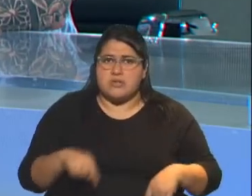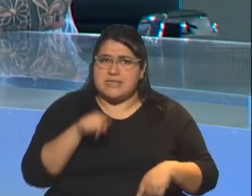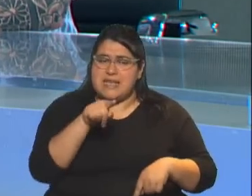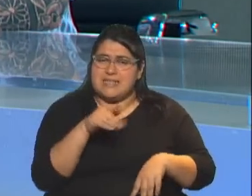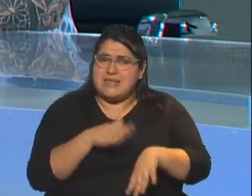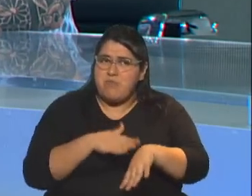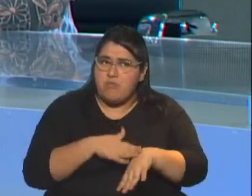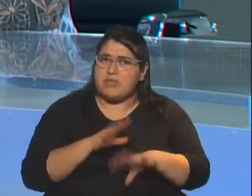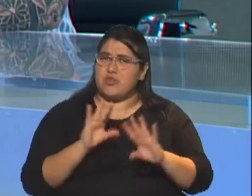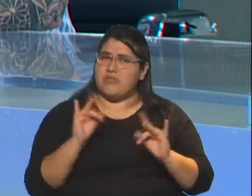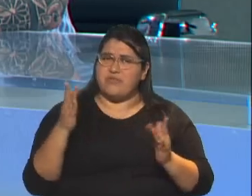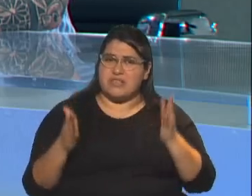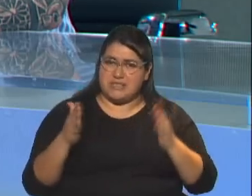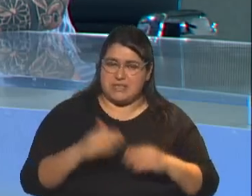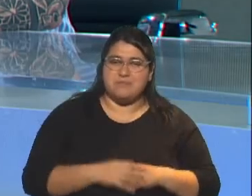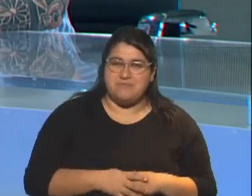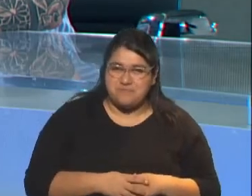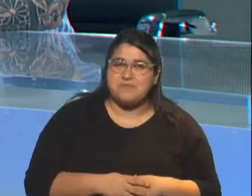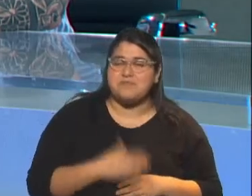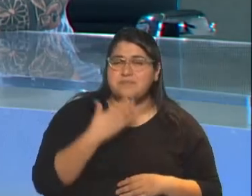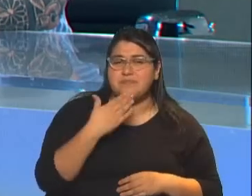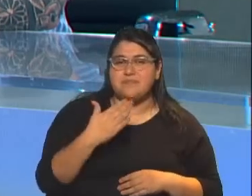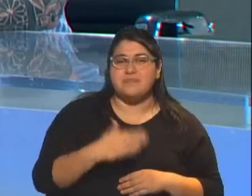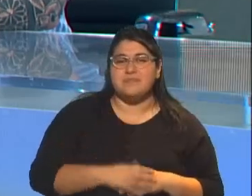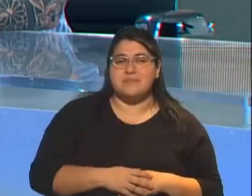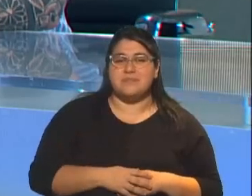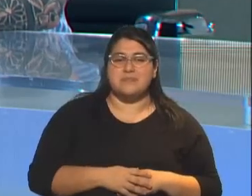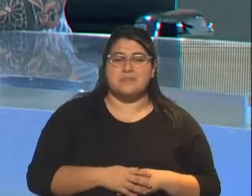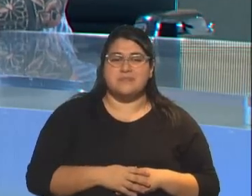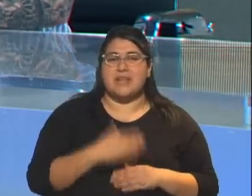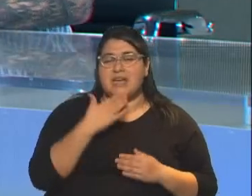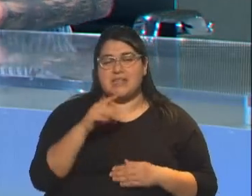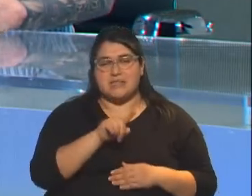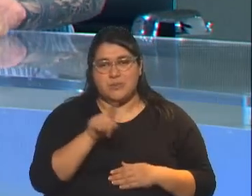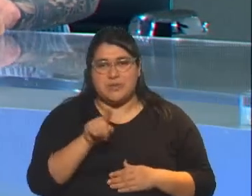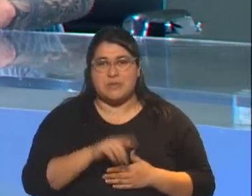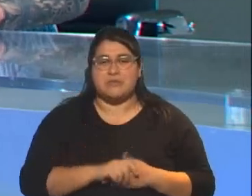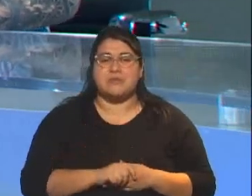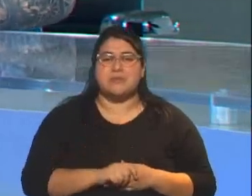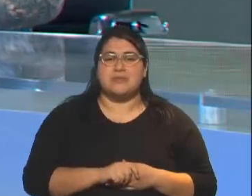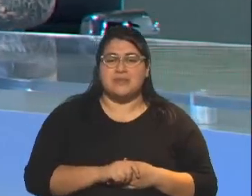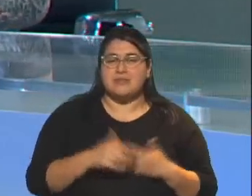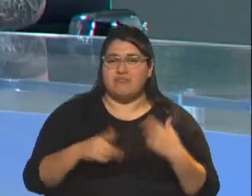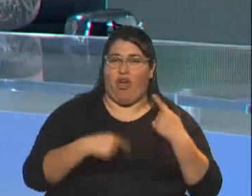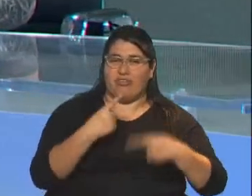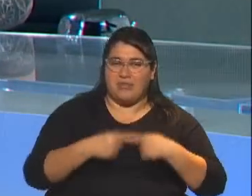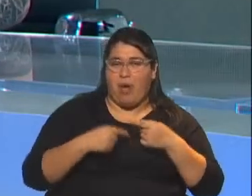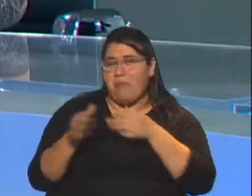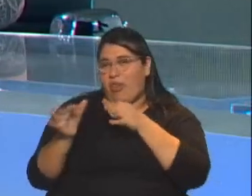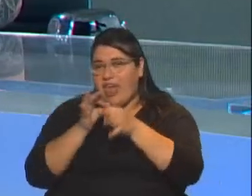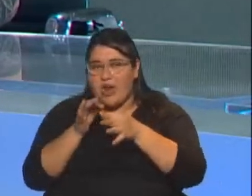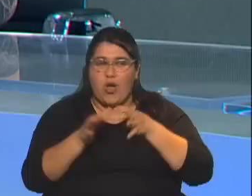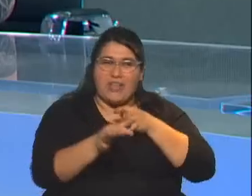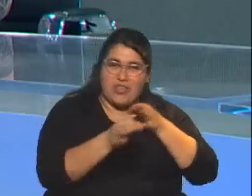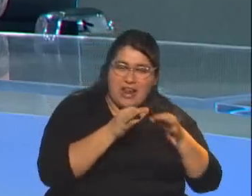tan complejo en nuestro país gracias diputado por estos minutos igualmente bueno seguimos dialogando con artemio